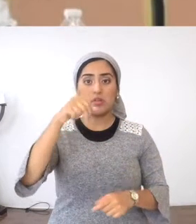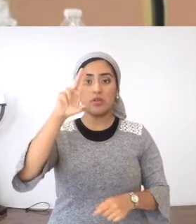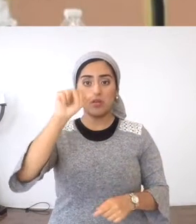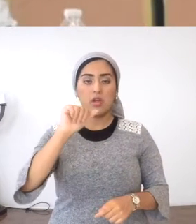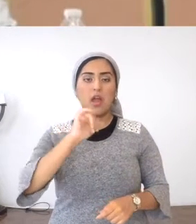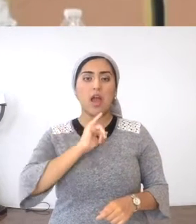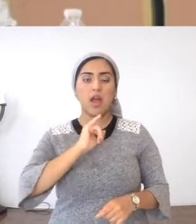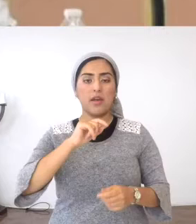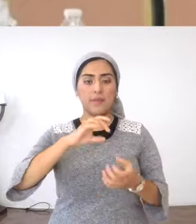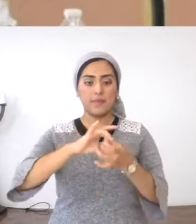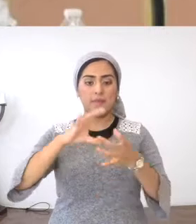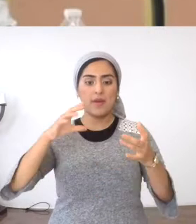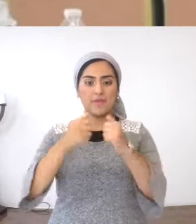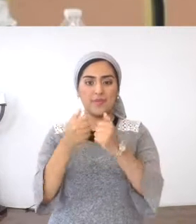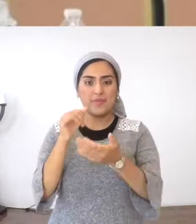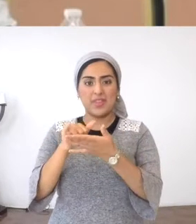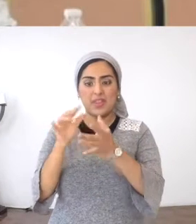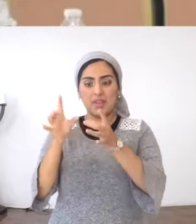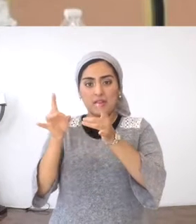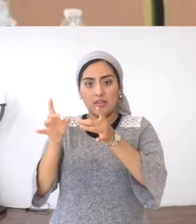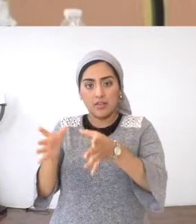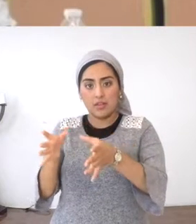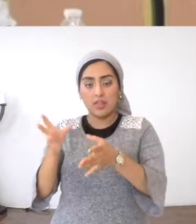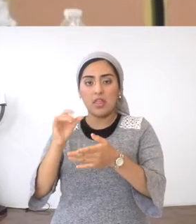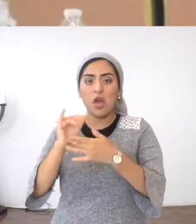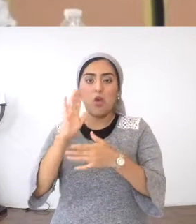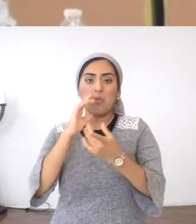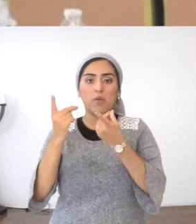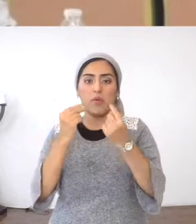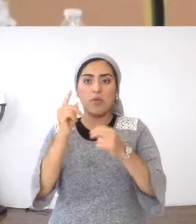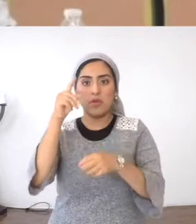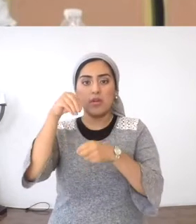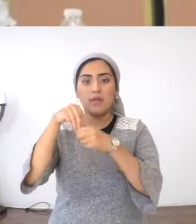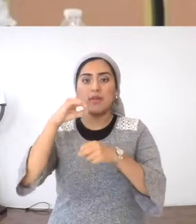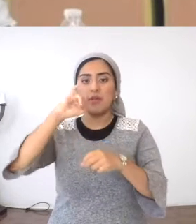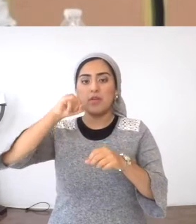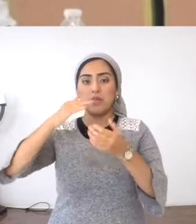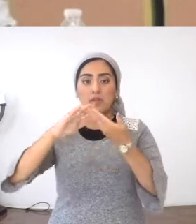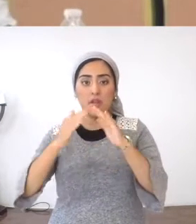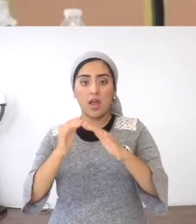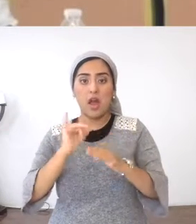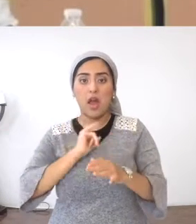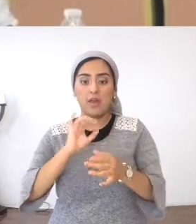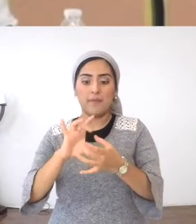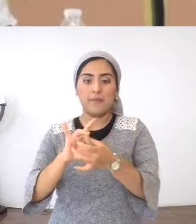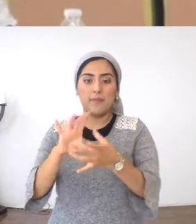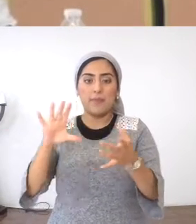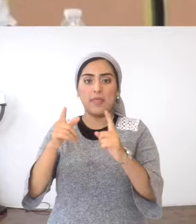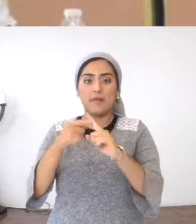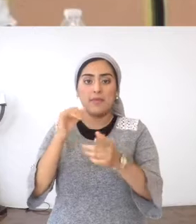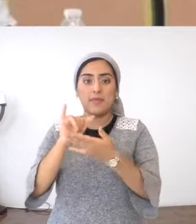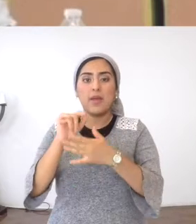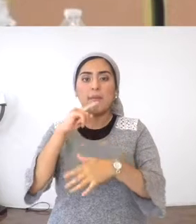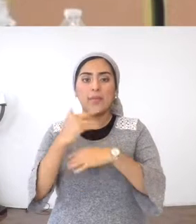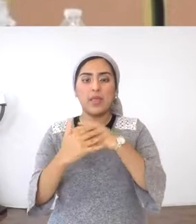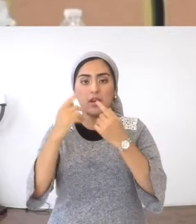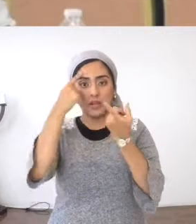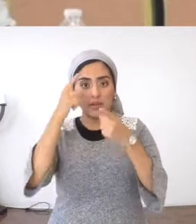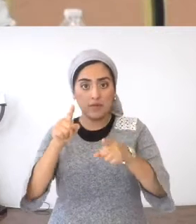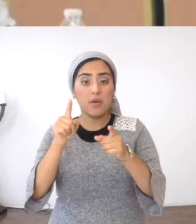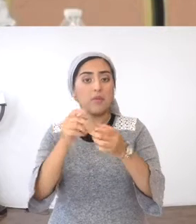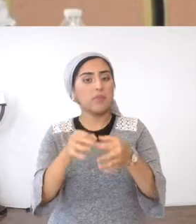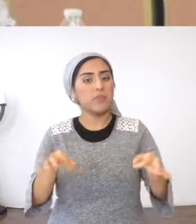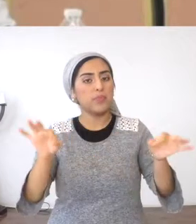Mashiach Yo me deslindo De esa abominación Que se va a hacer En Jerusalén Me deslindo De ese pacto De sangre